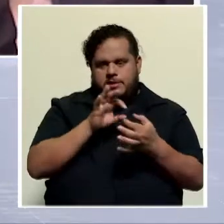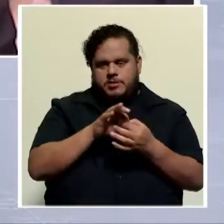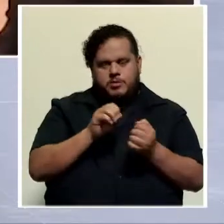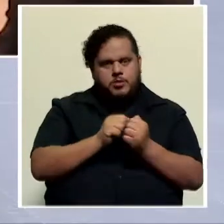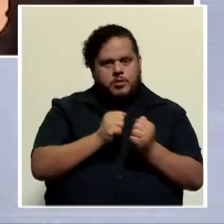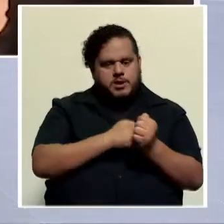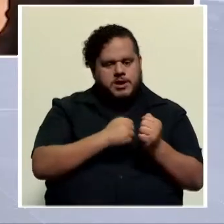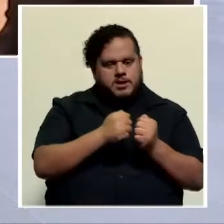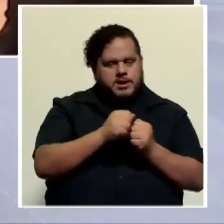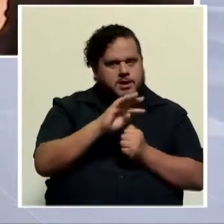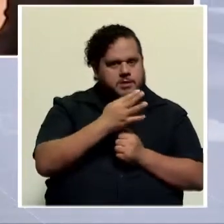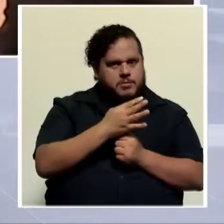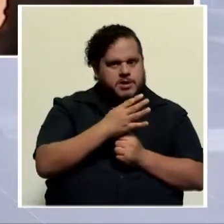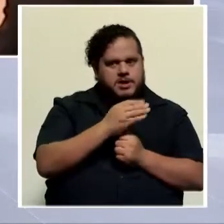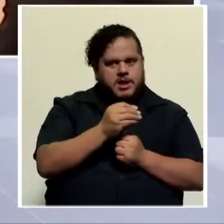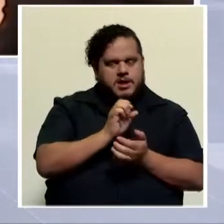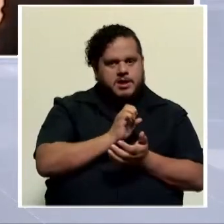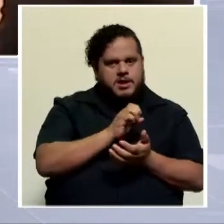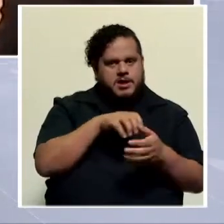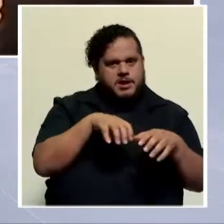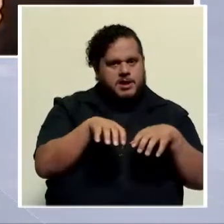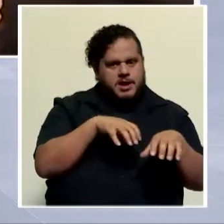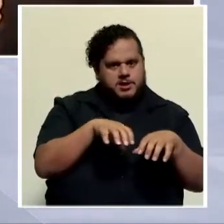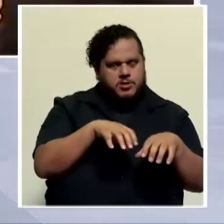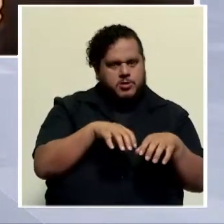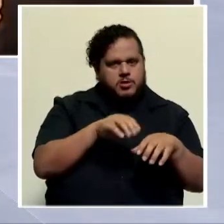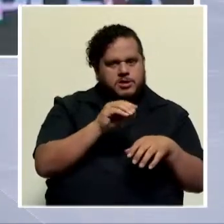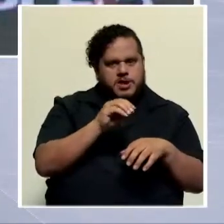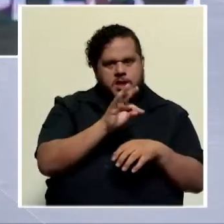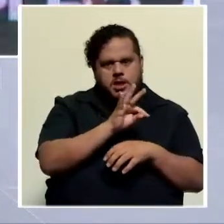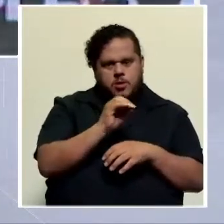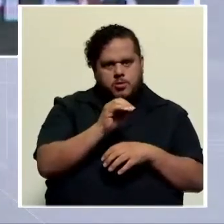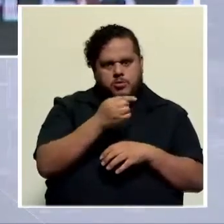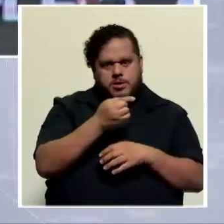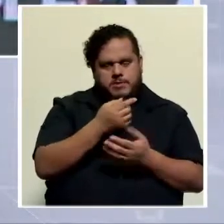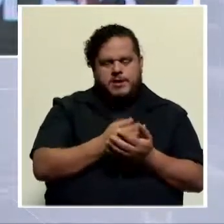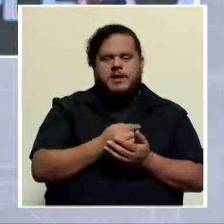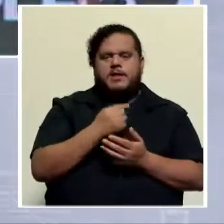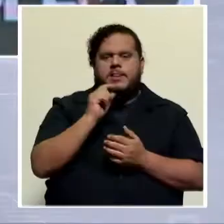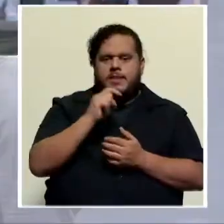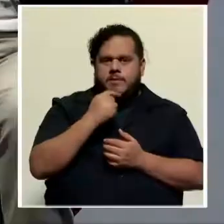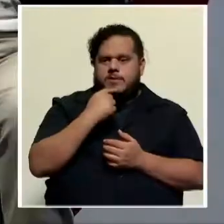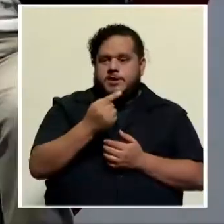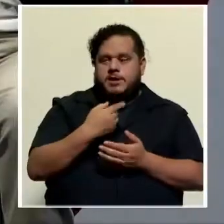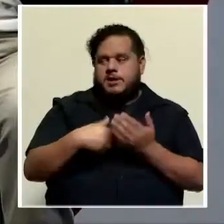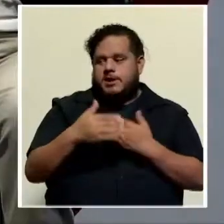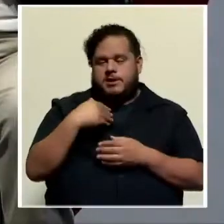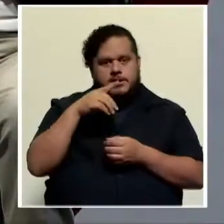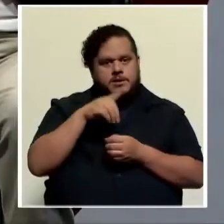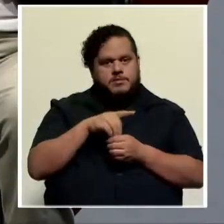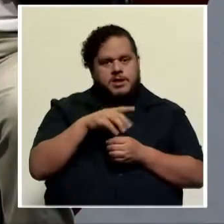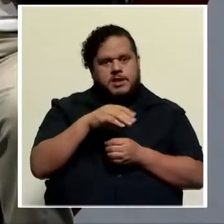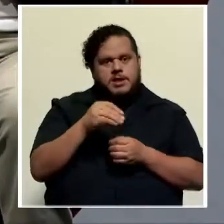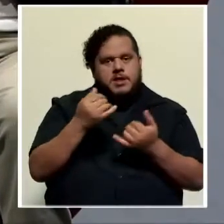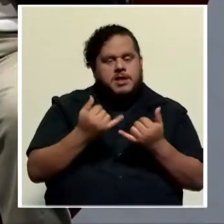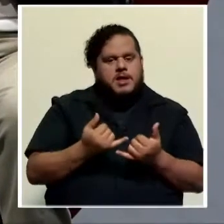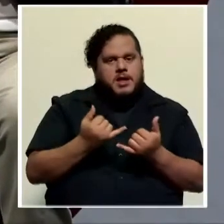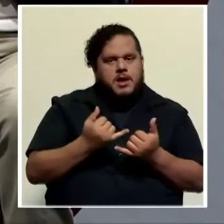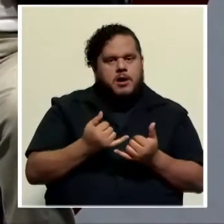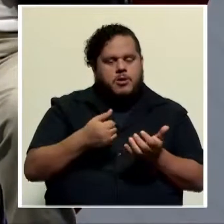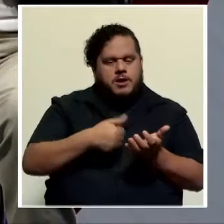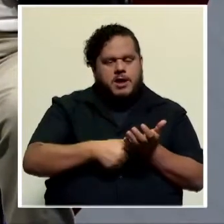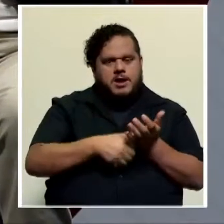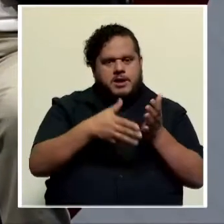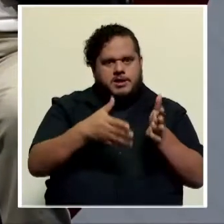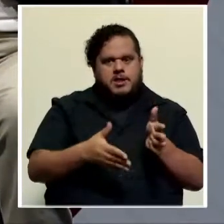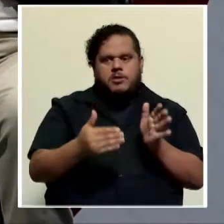la Sala Constitucional y la acción de Otto Guevara. Hay que señalar que el exdiputado y ahora